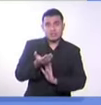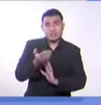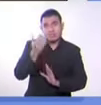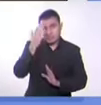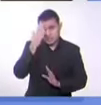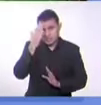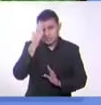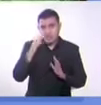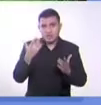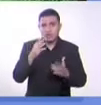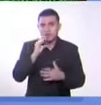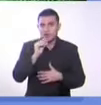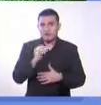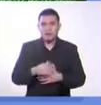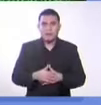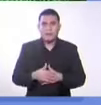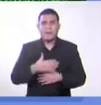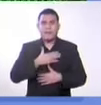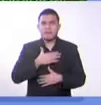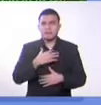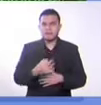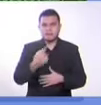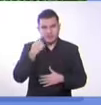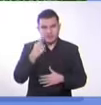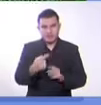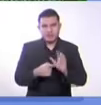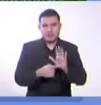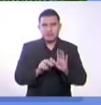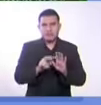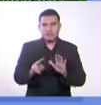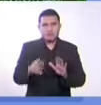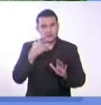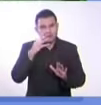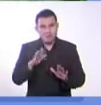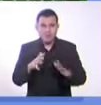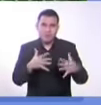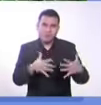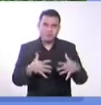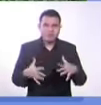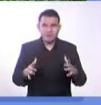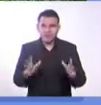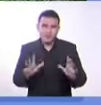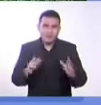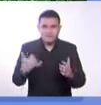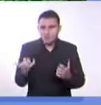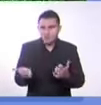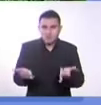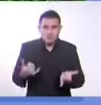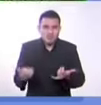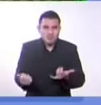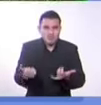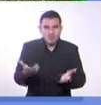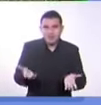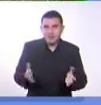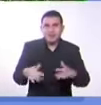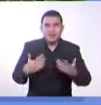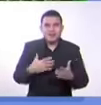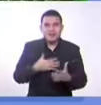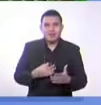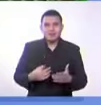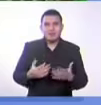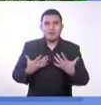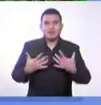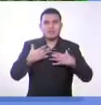van a hablar. A mí me gusta ver programas como cómicos porque me ayudan a desestresarme. Y a veces mi papá viene